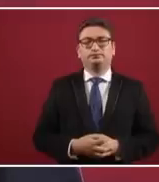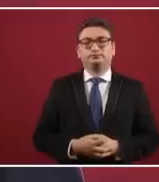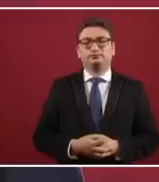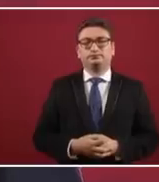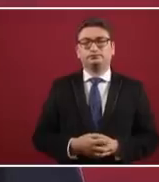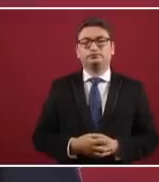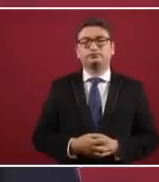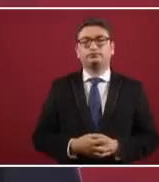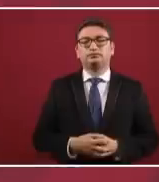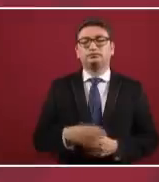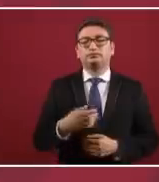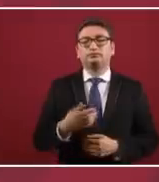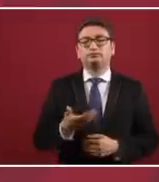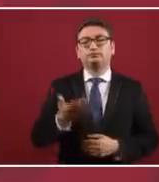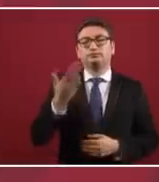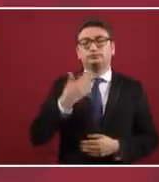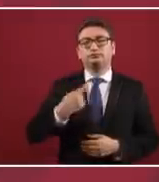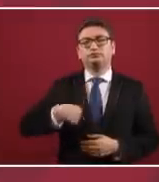padecimos